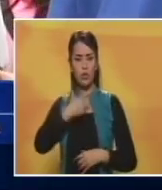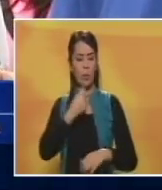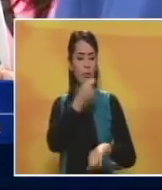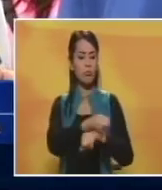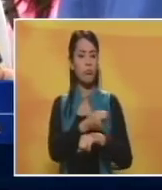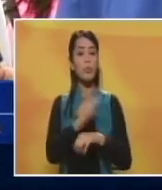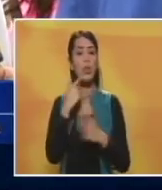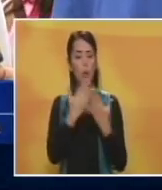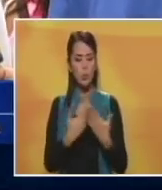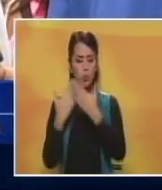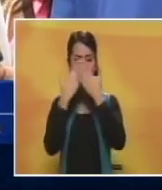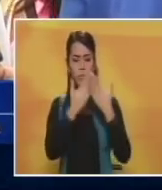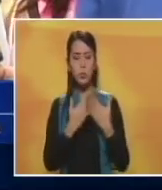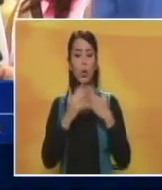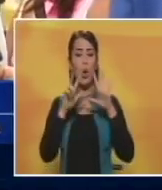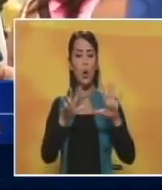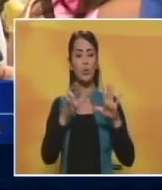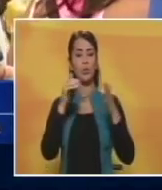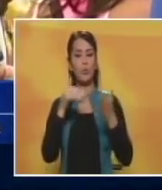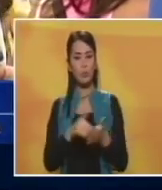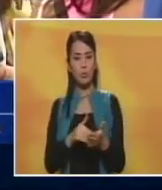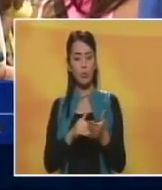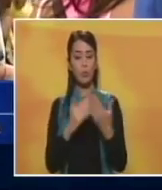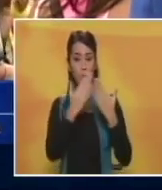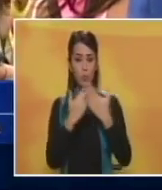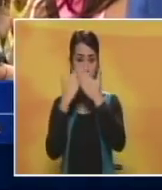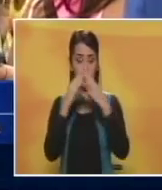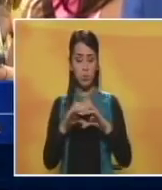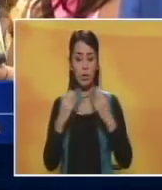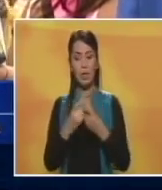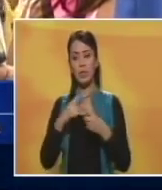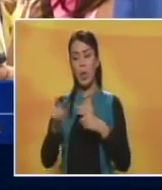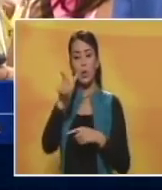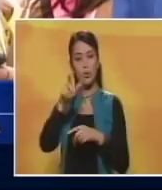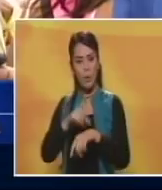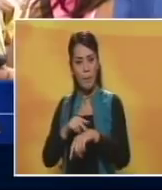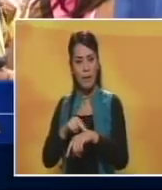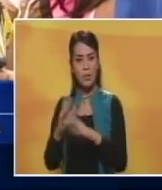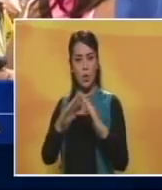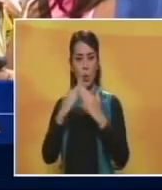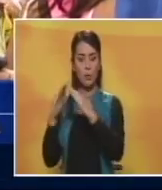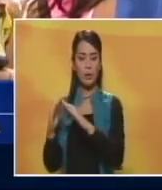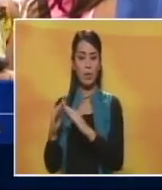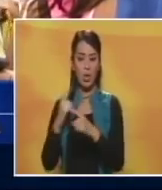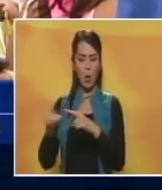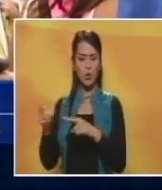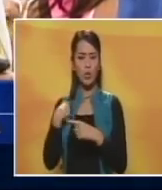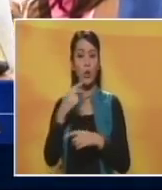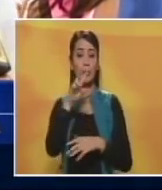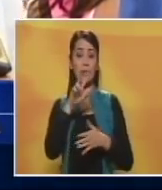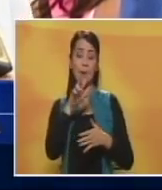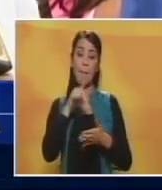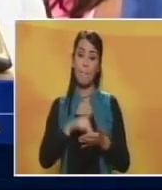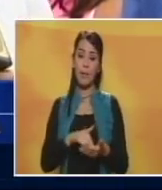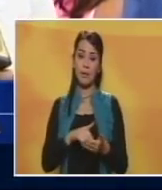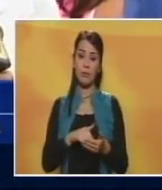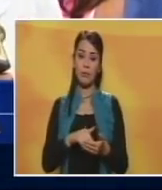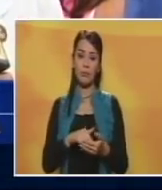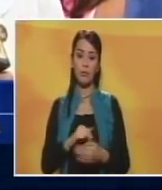que estudiar 8.000 unidades académicas, mientras que los médicos integrales comunitarios estudian 3.000. Y de